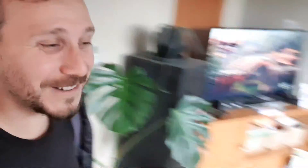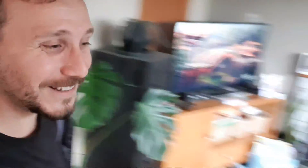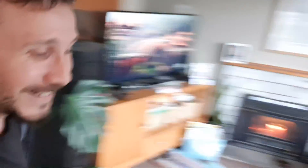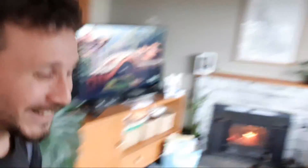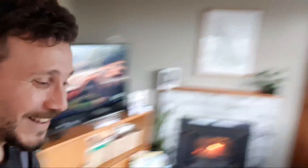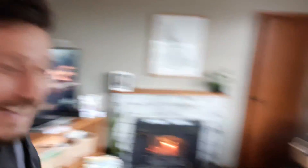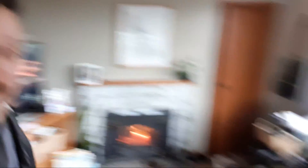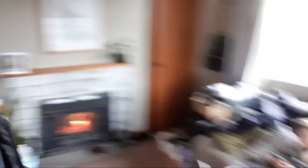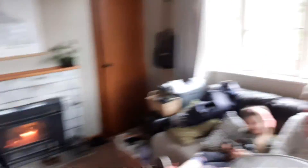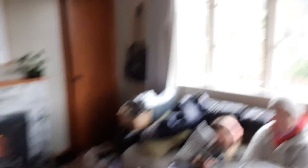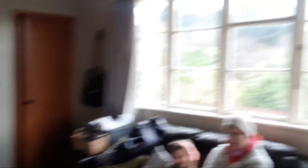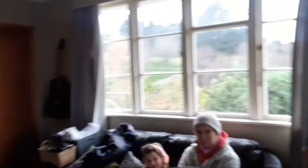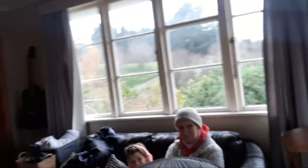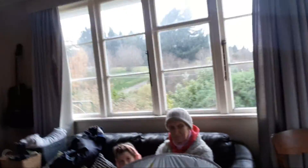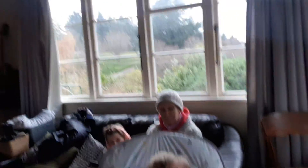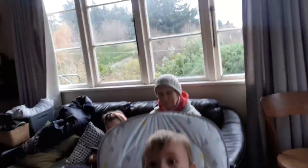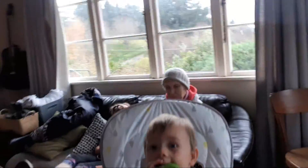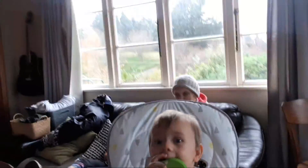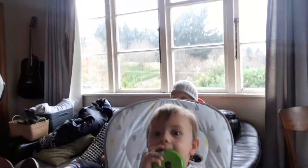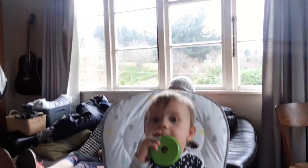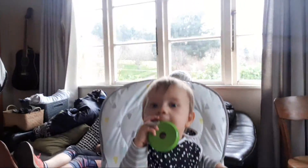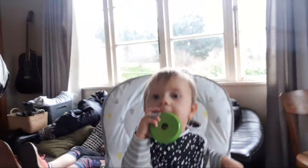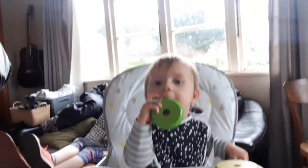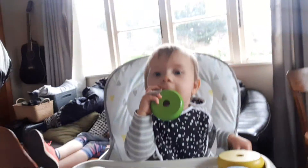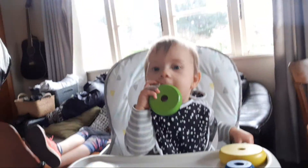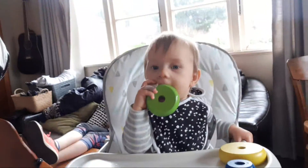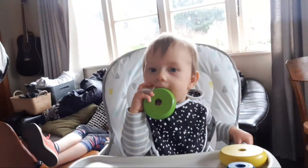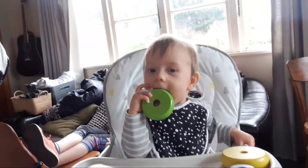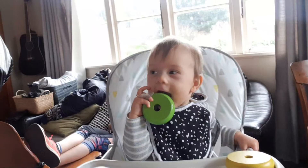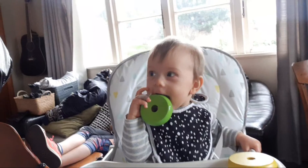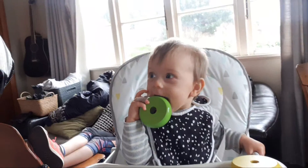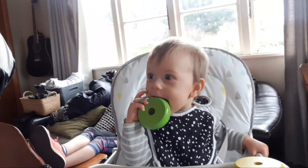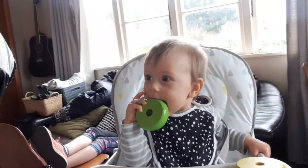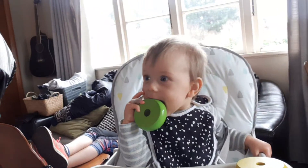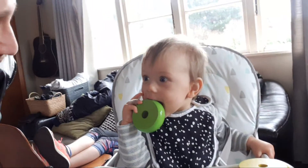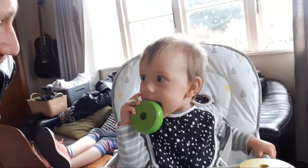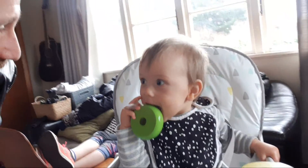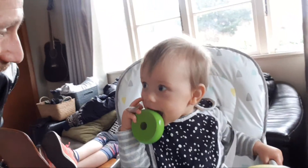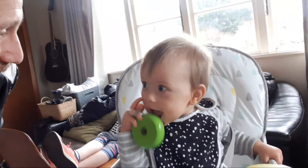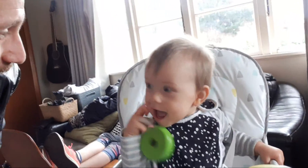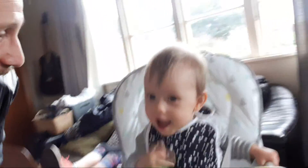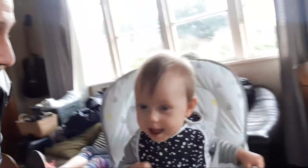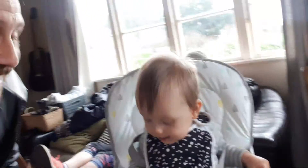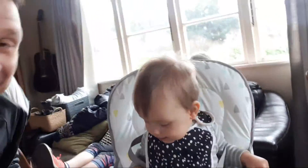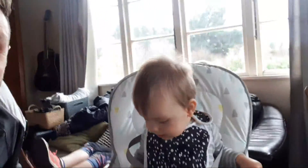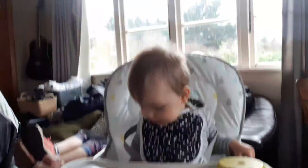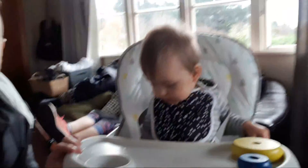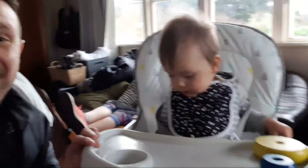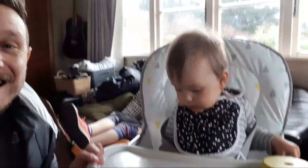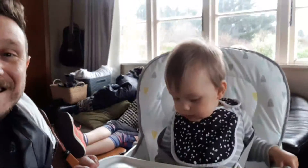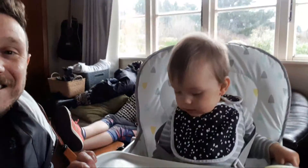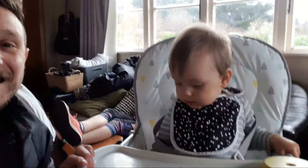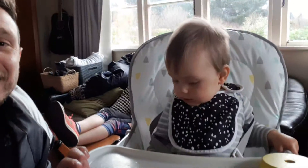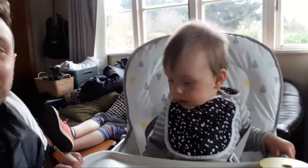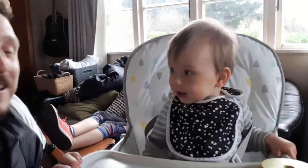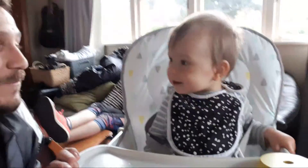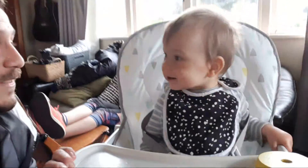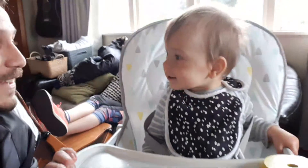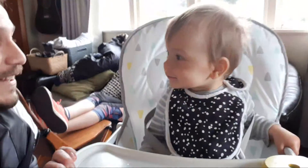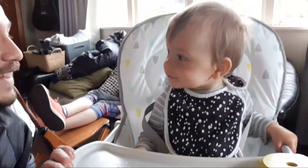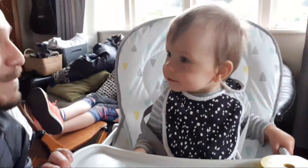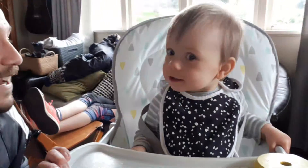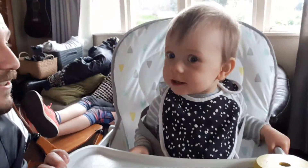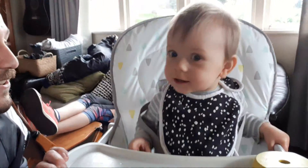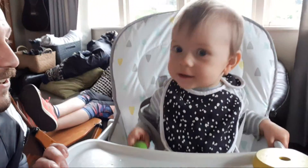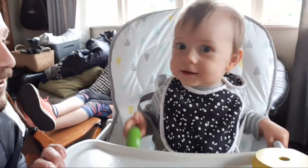los aviones. Y pasa arriba. Y acá está Riby Boy. Hola. ¿Le querés decir algo a la gente